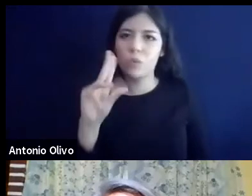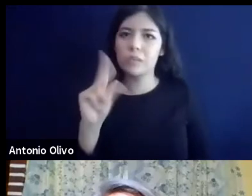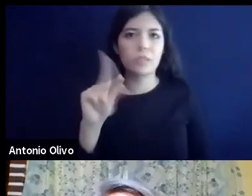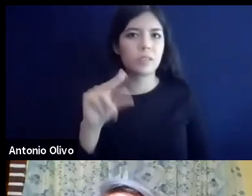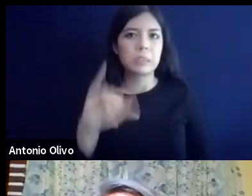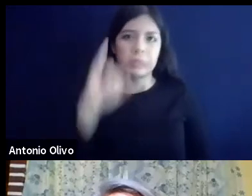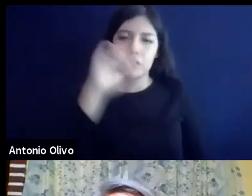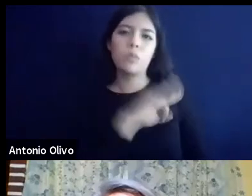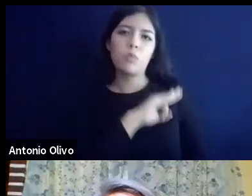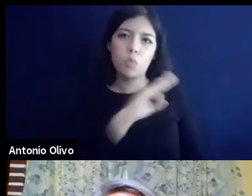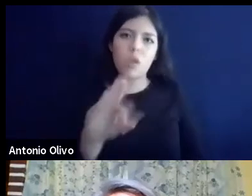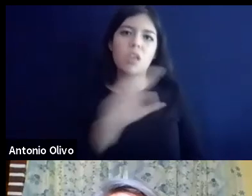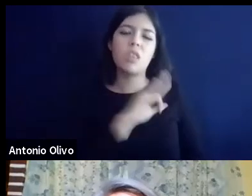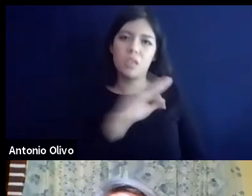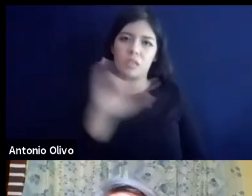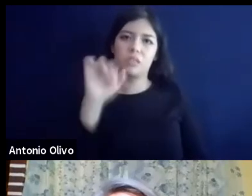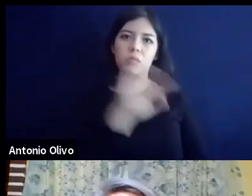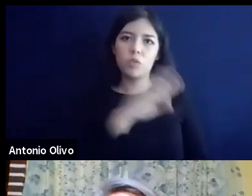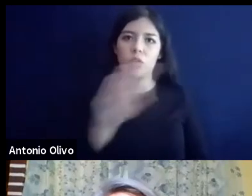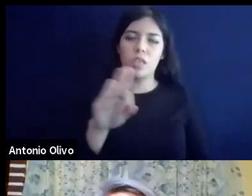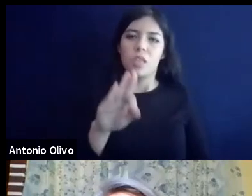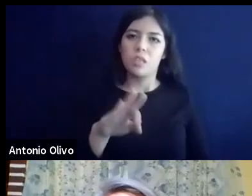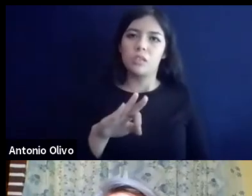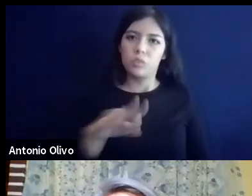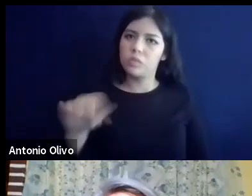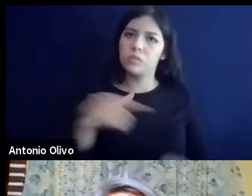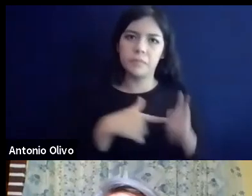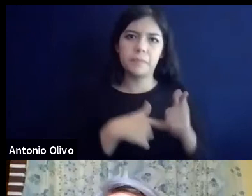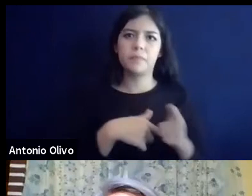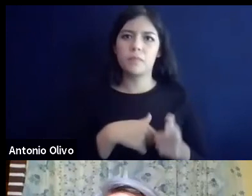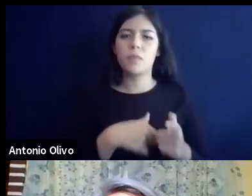llega un momento en el que cuando maduras es cuando